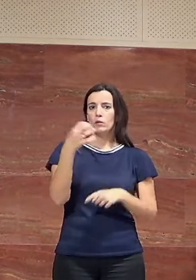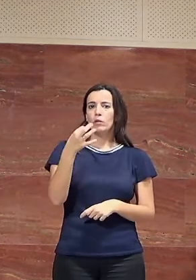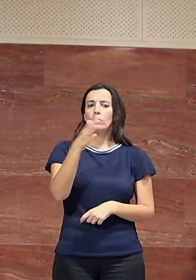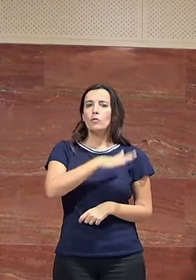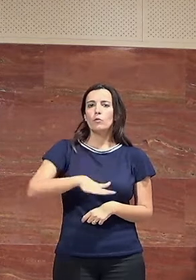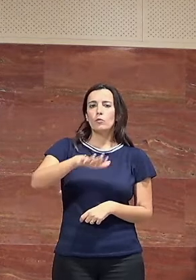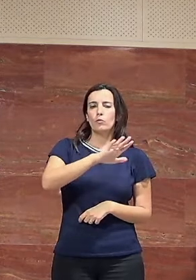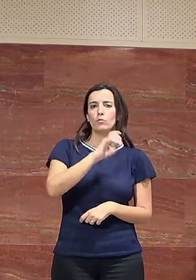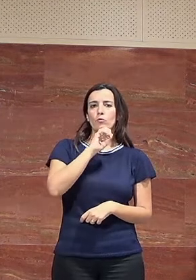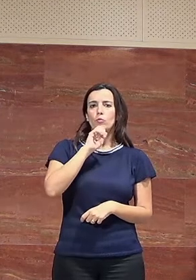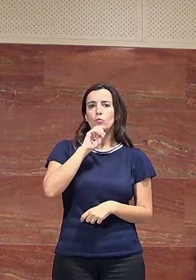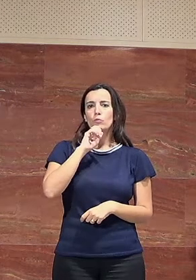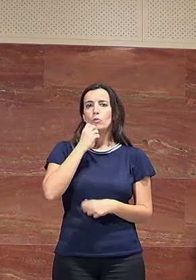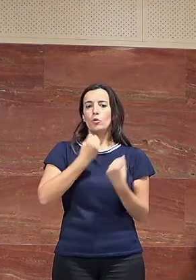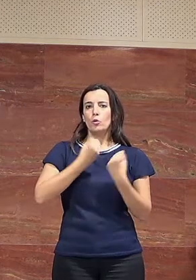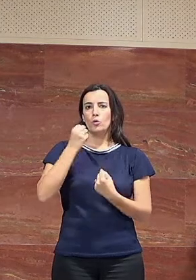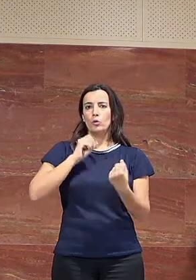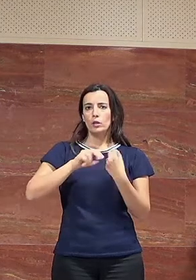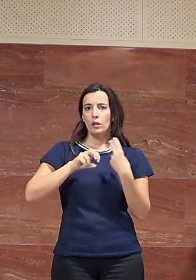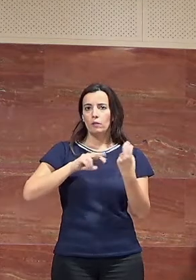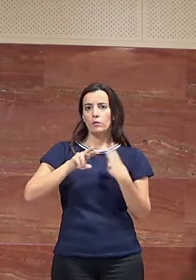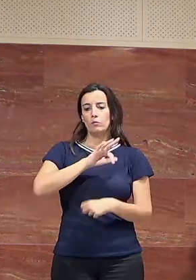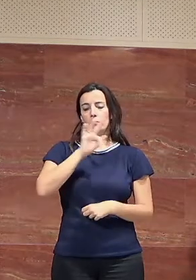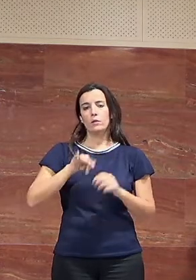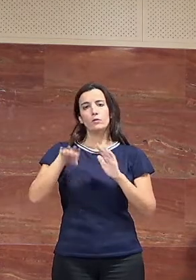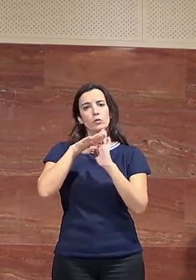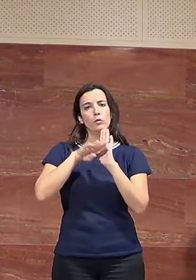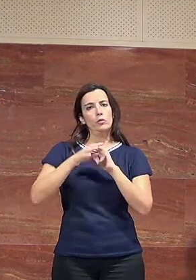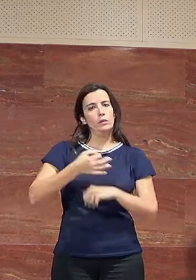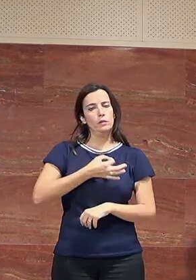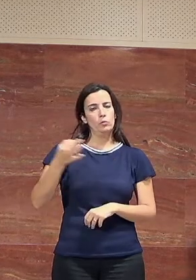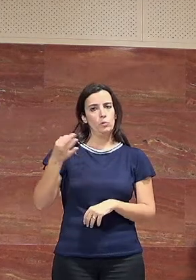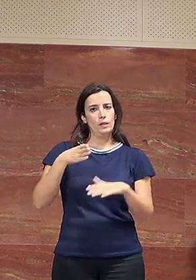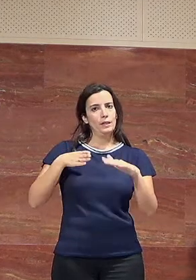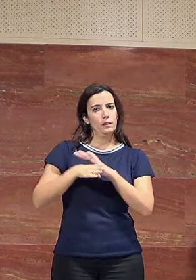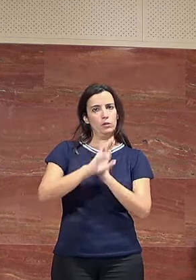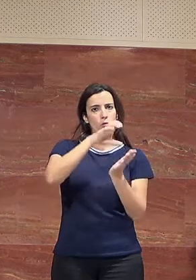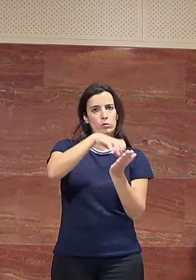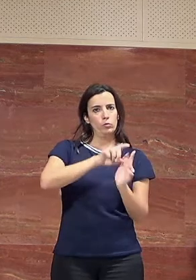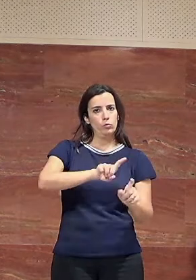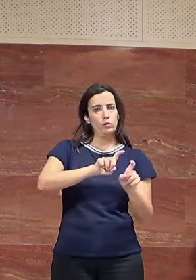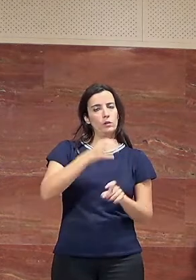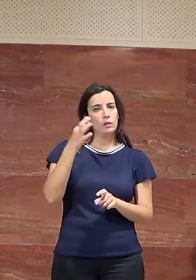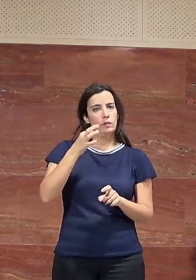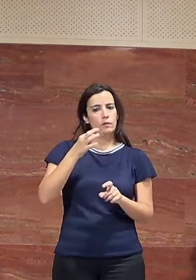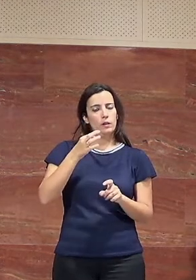el templado del tráfico y las condiciones adecuadas de acceso tienen que estar especialmente